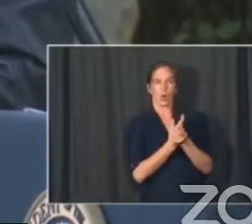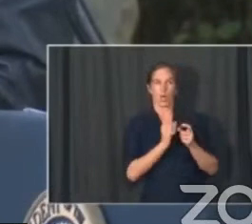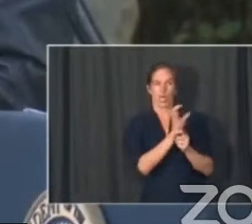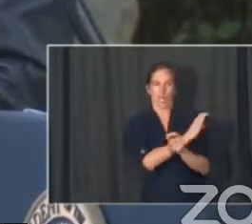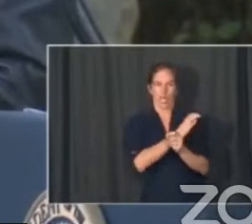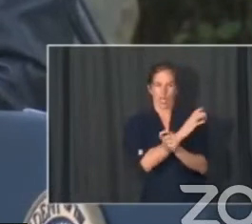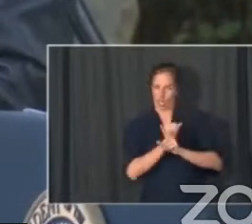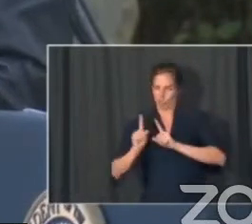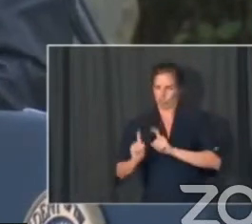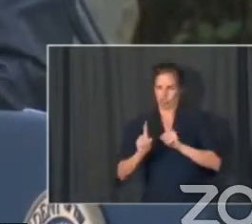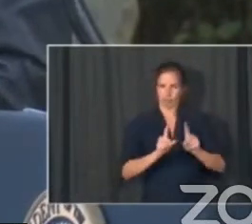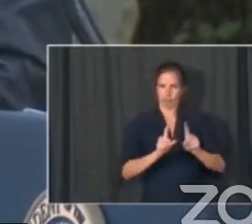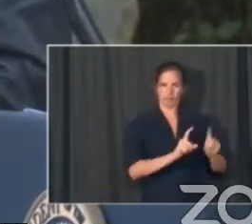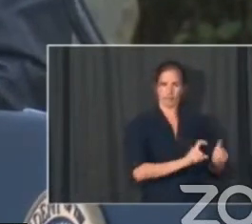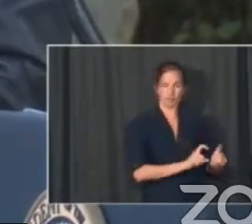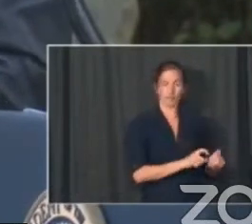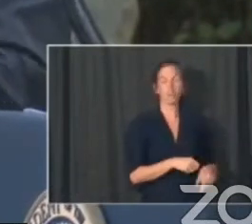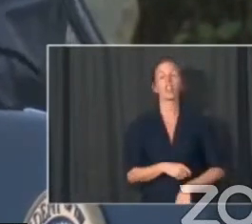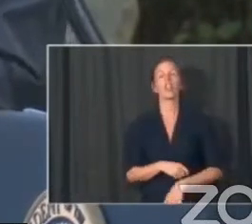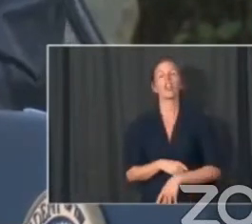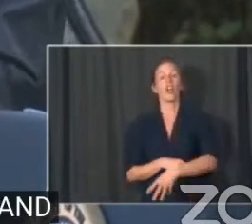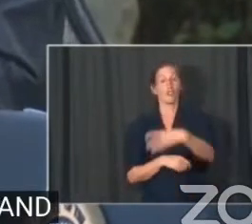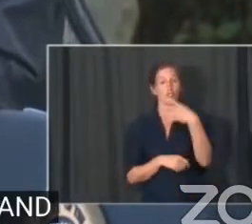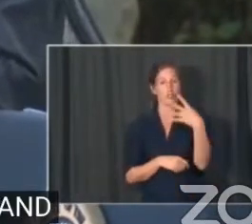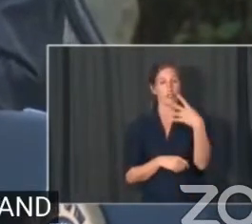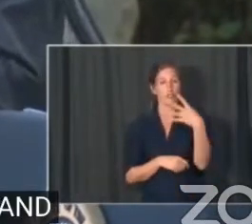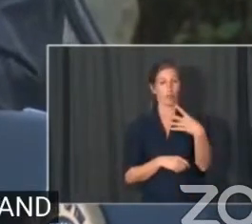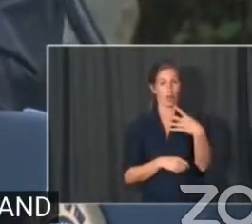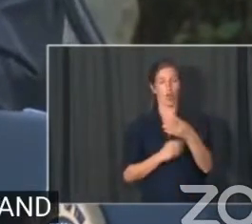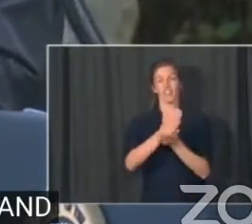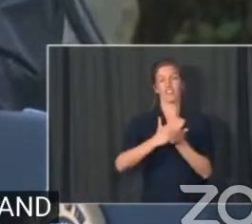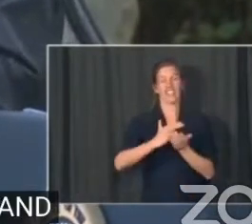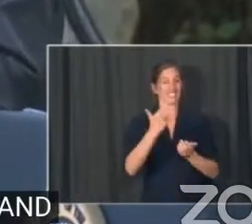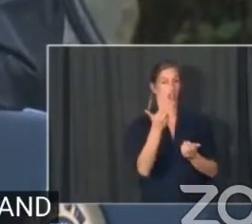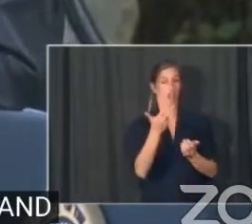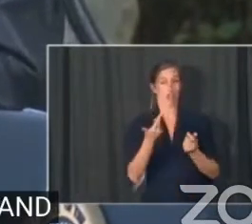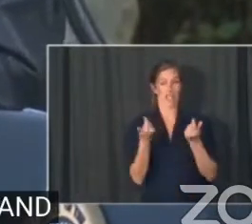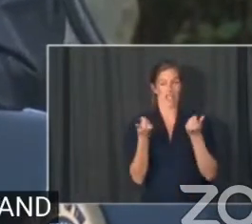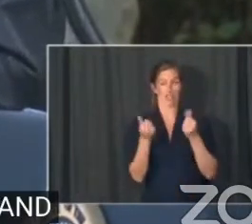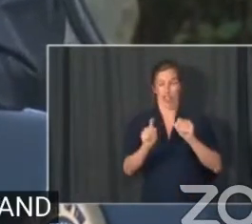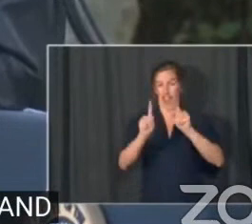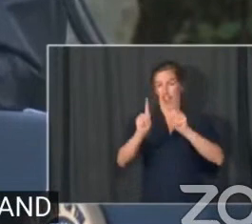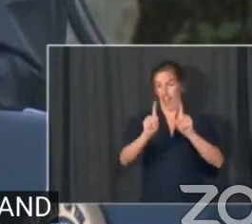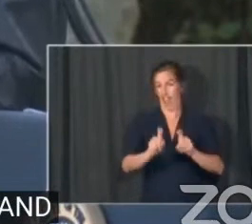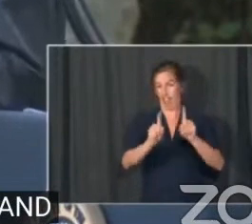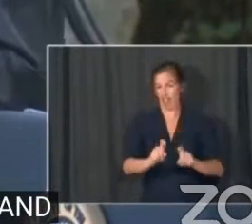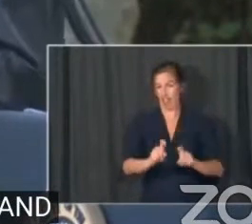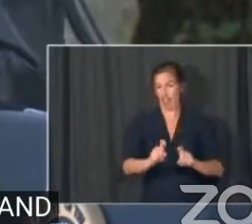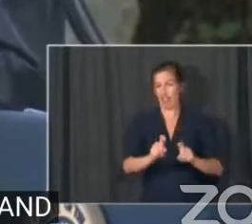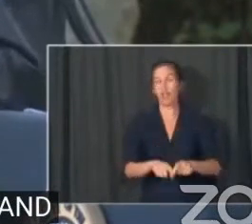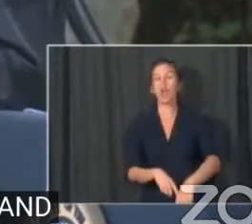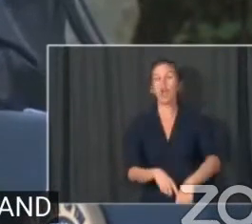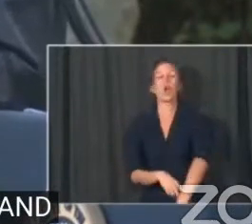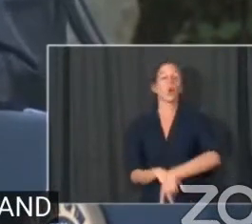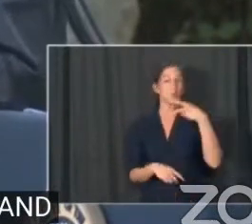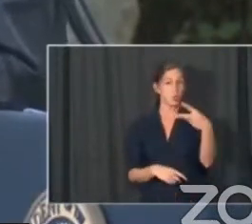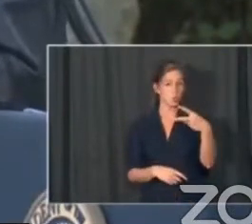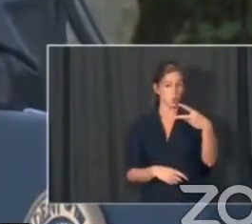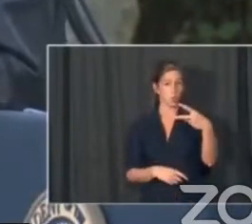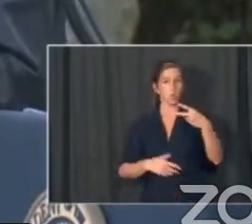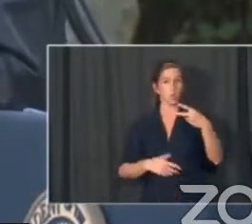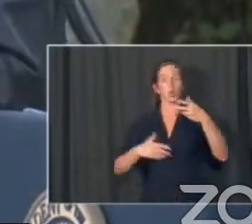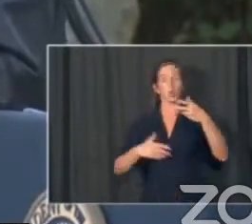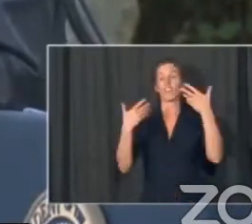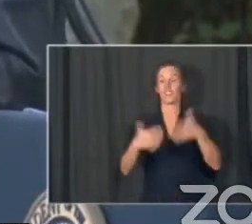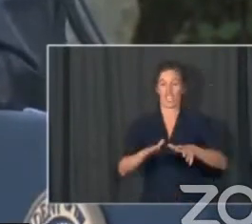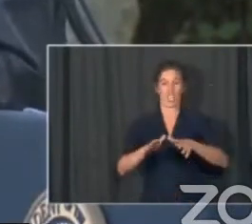a them punto de are in salir phase de 3 trials. GlaxoSmithKline. And of the 4 that are in phase 3 trials, 2 have effectively completed Algunas de esas enrollment están in en the la